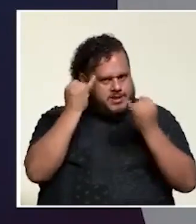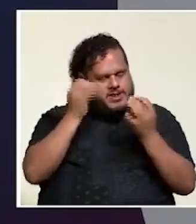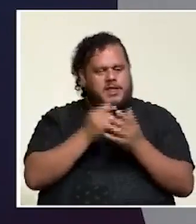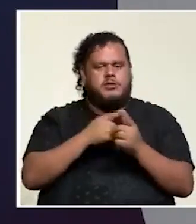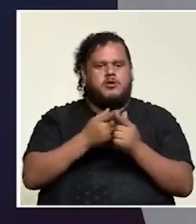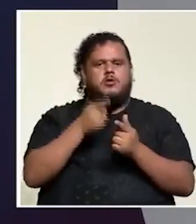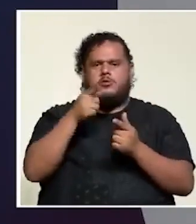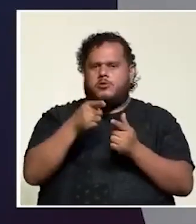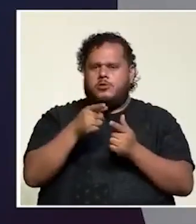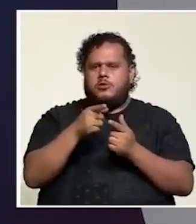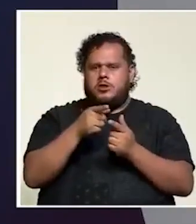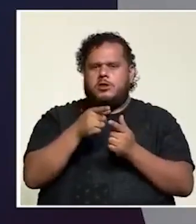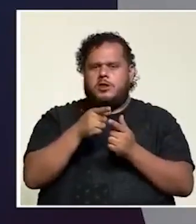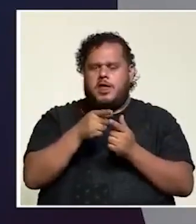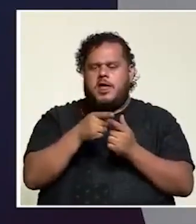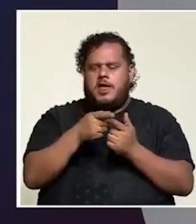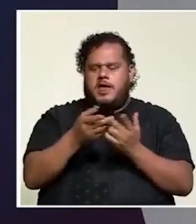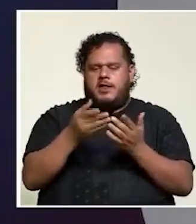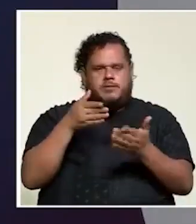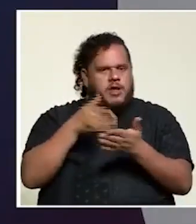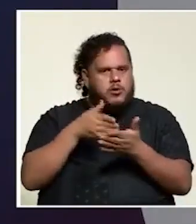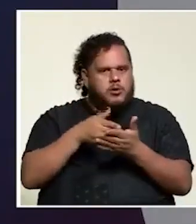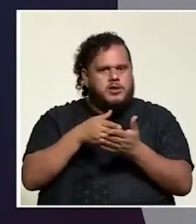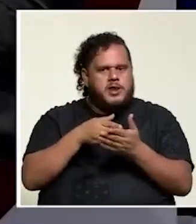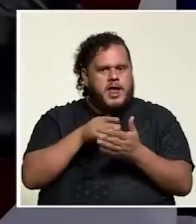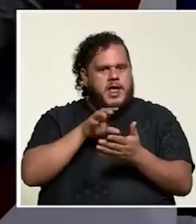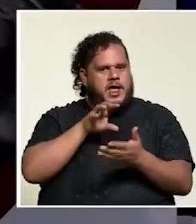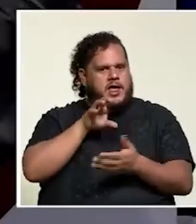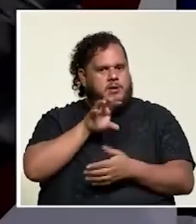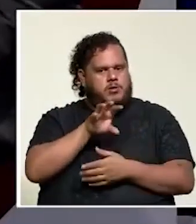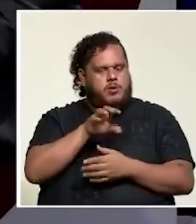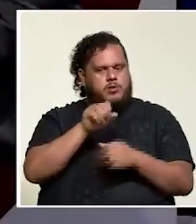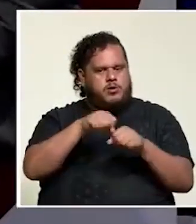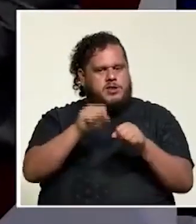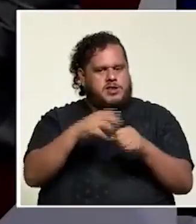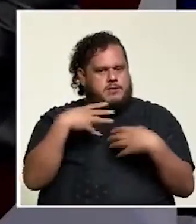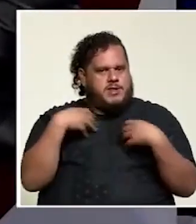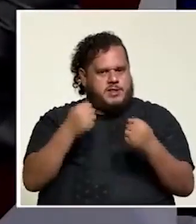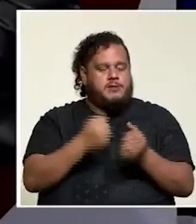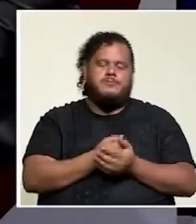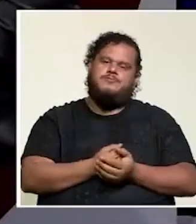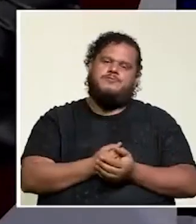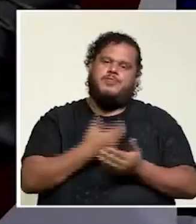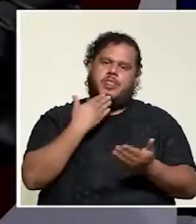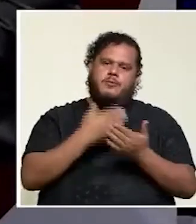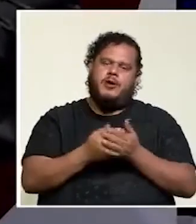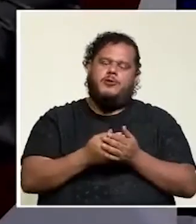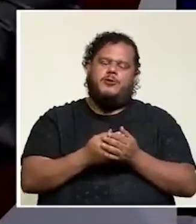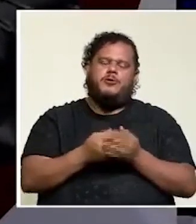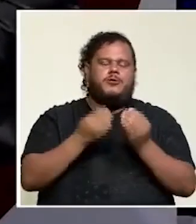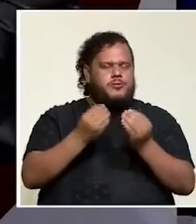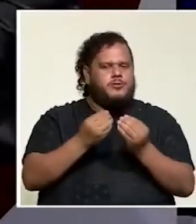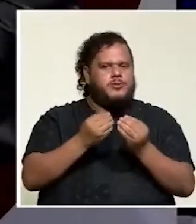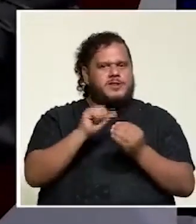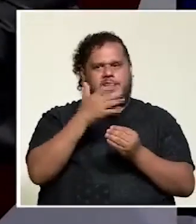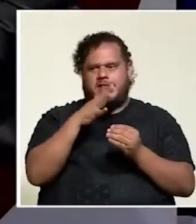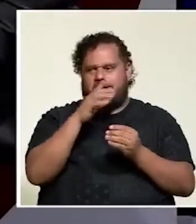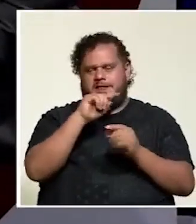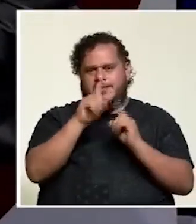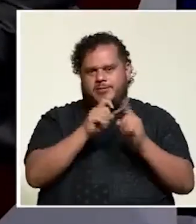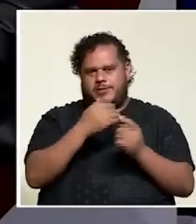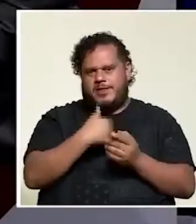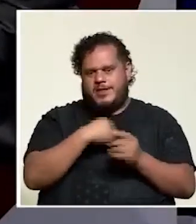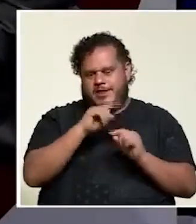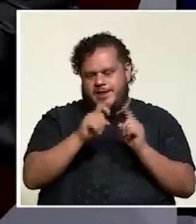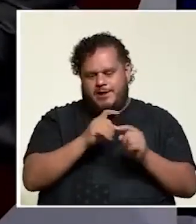está atentando contra el propio interés del sistema de salud, Vilma. Se nos acabó el tiempo. Se me quedaron varias de las 15 preguntas que tenía en